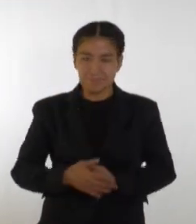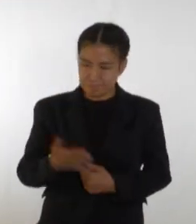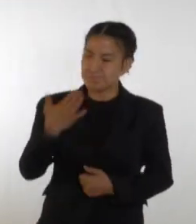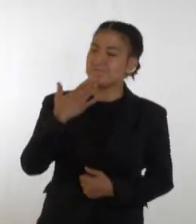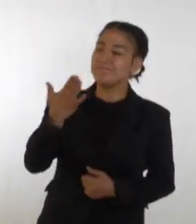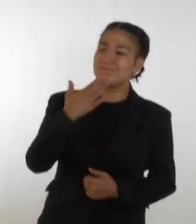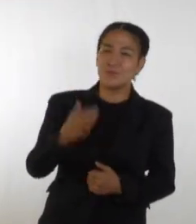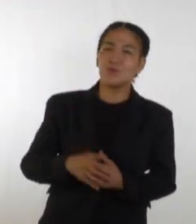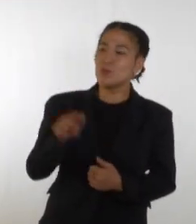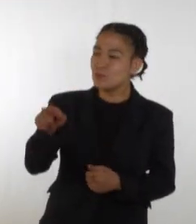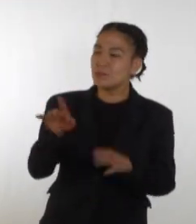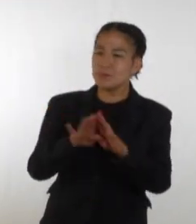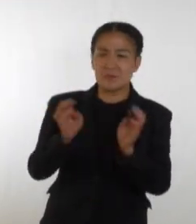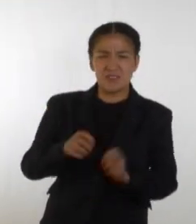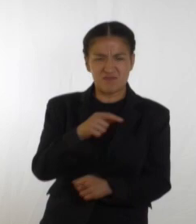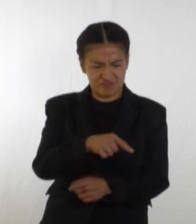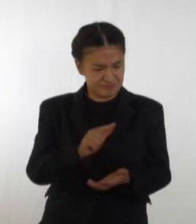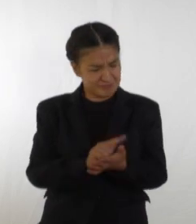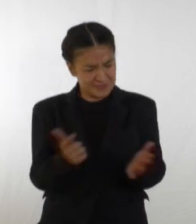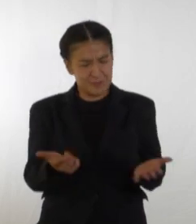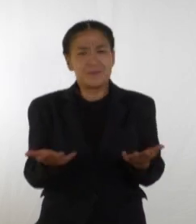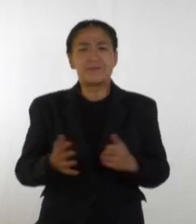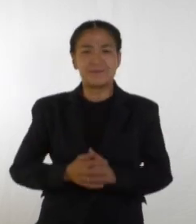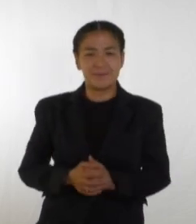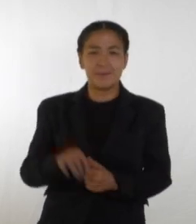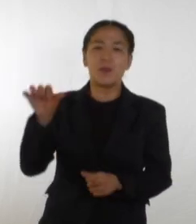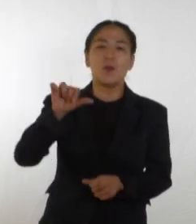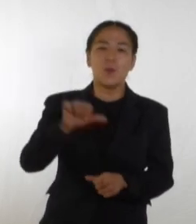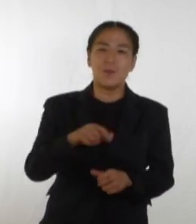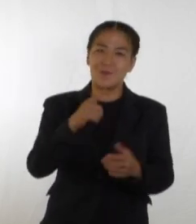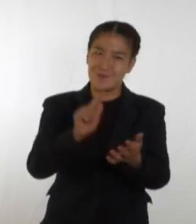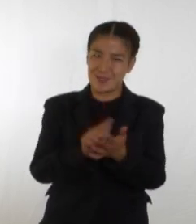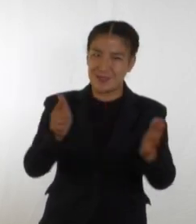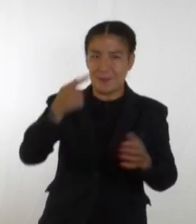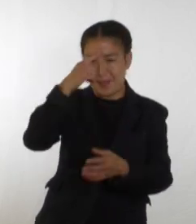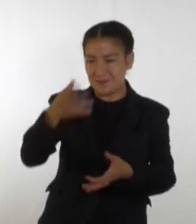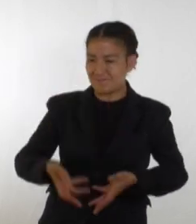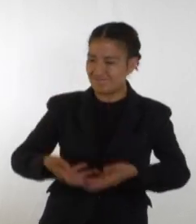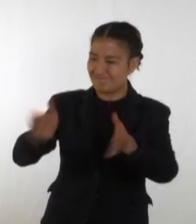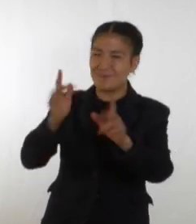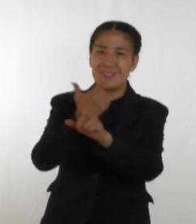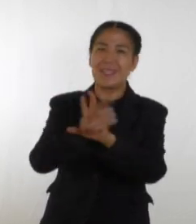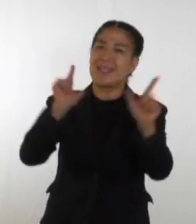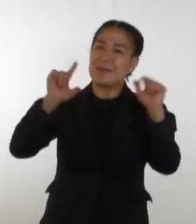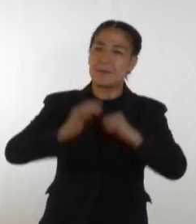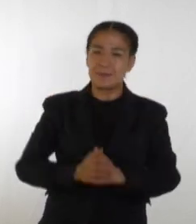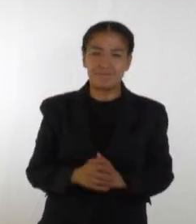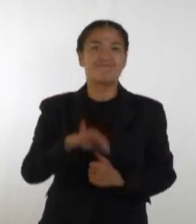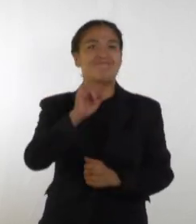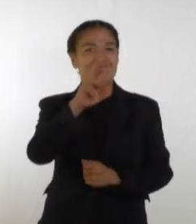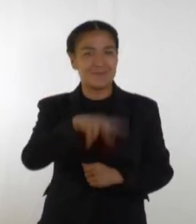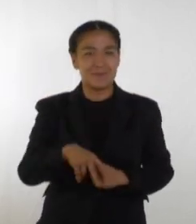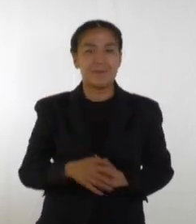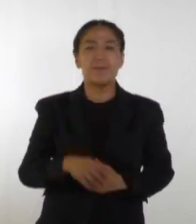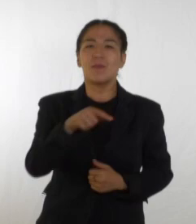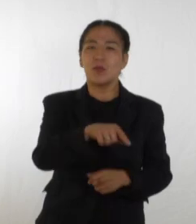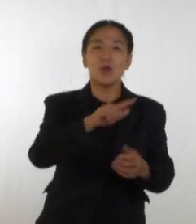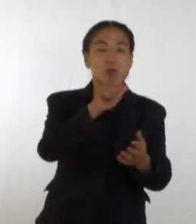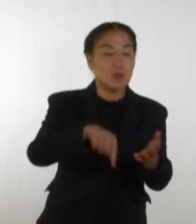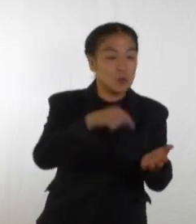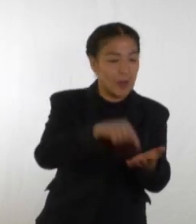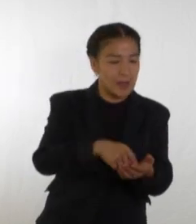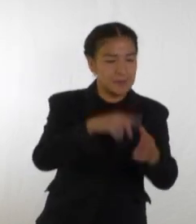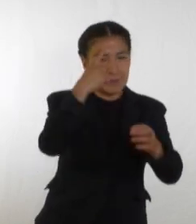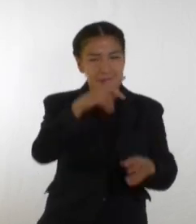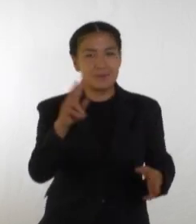Ernesto, ¿cómo estás? Oh, muy bien, muy bien. ¿Y tú? ¿Y estos libros? Hoy es día de liberarlos. Sí, es cierto, ¿eh? Son libros que